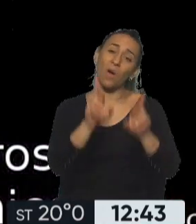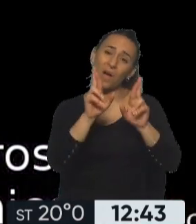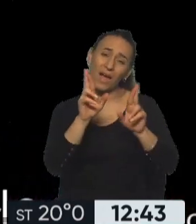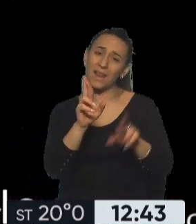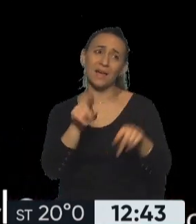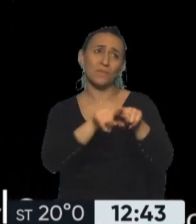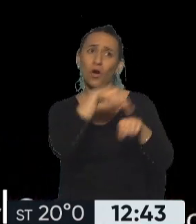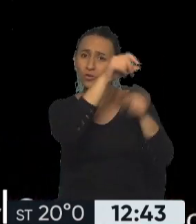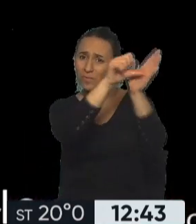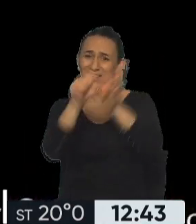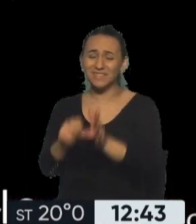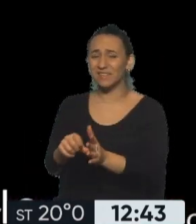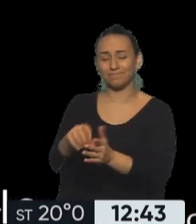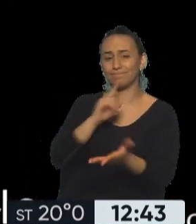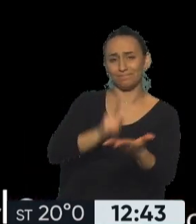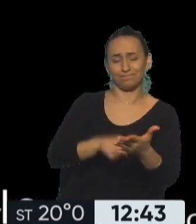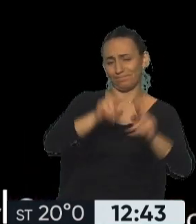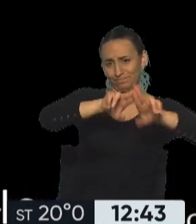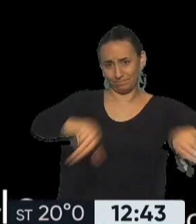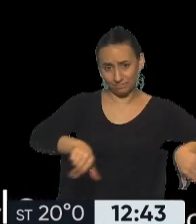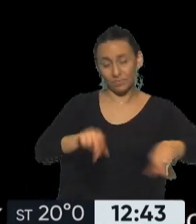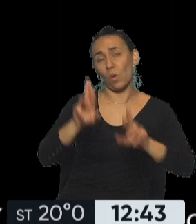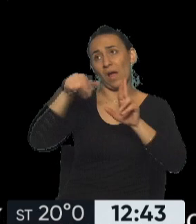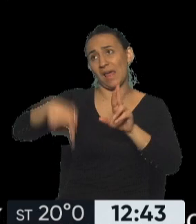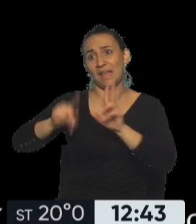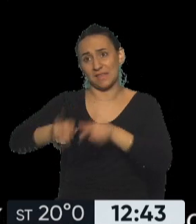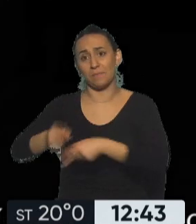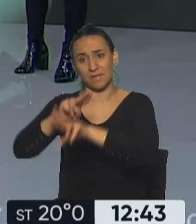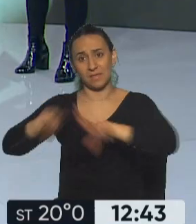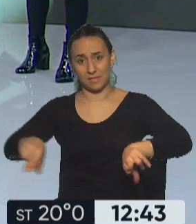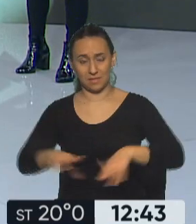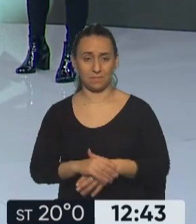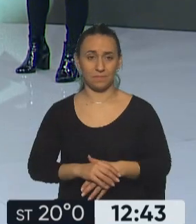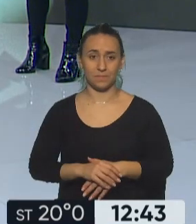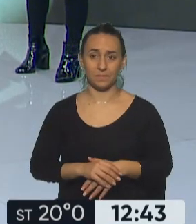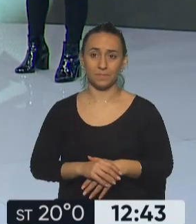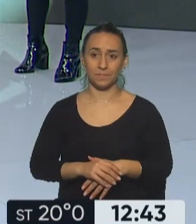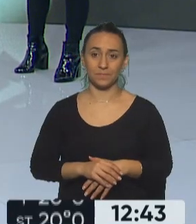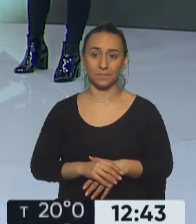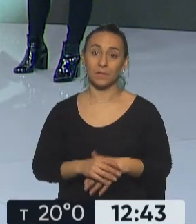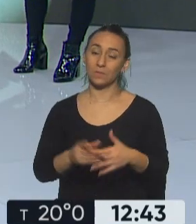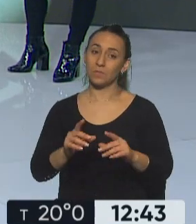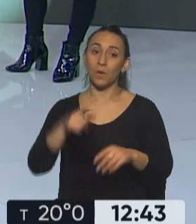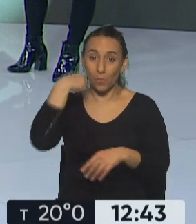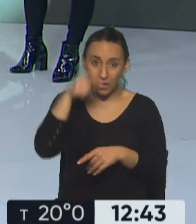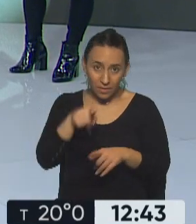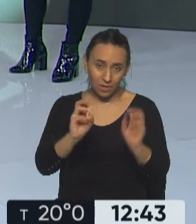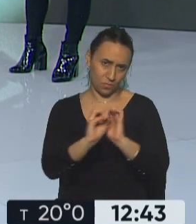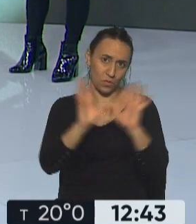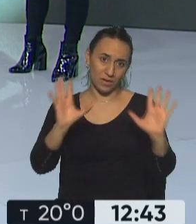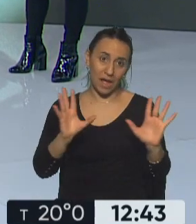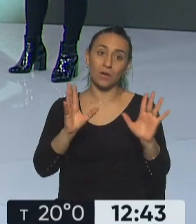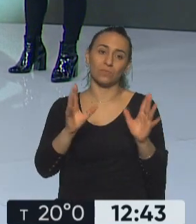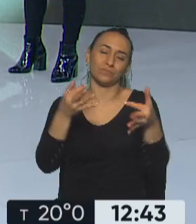voto electrónico ha desaparecido o está camino a hacerlo. Bueno, bien clarito este video, ¿no?